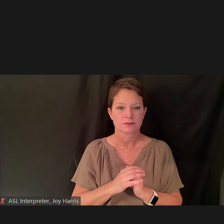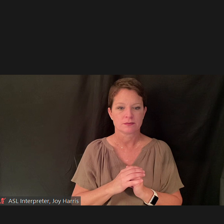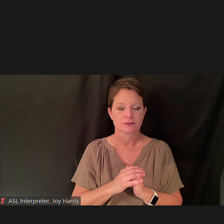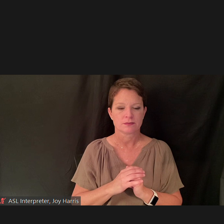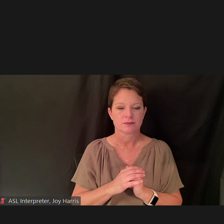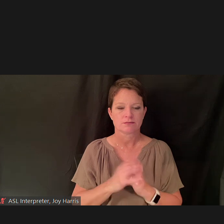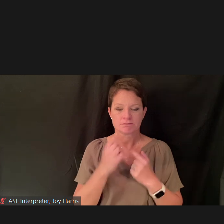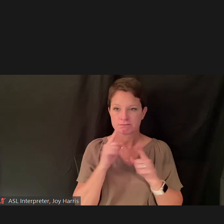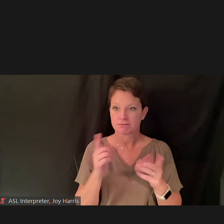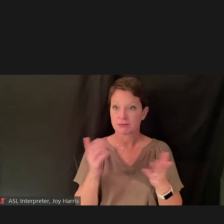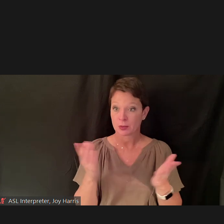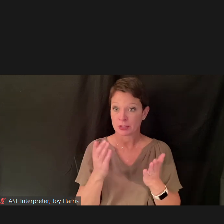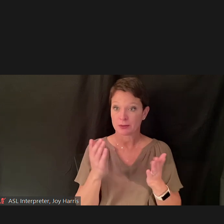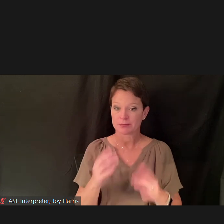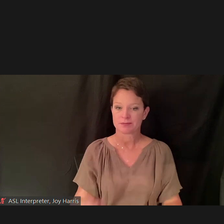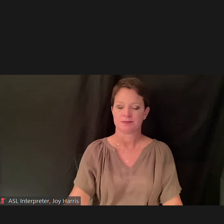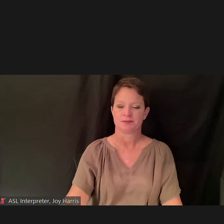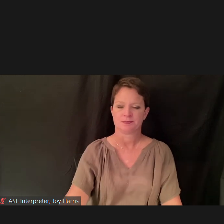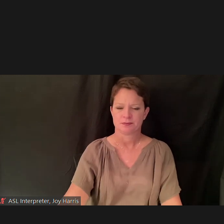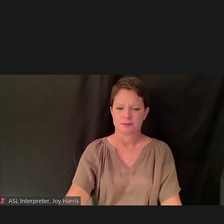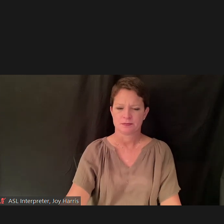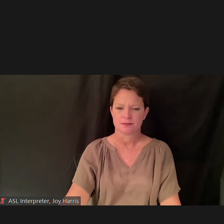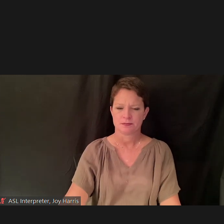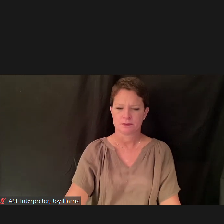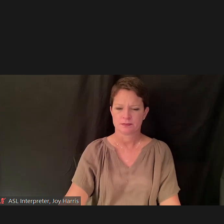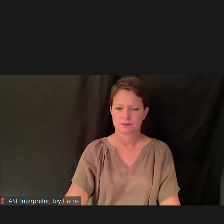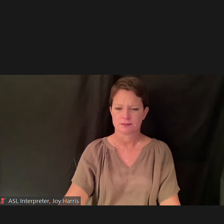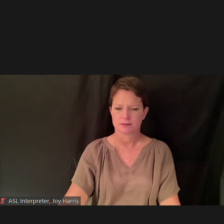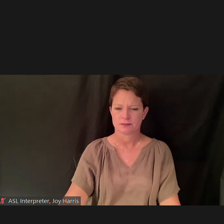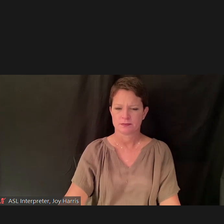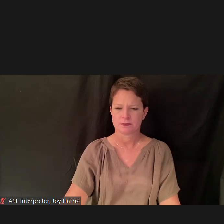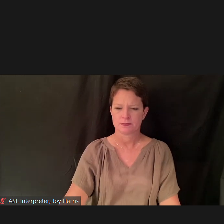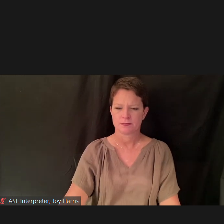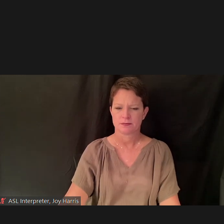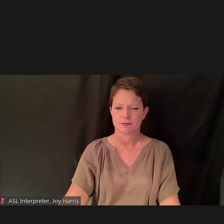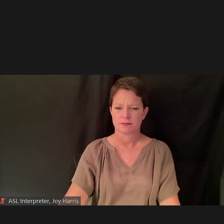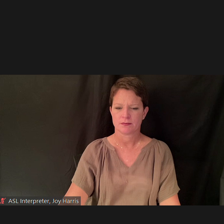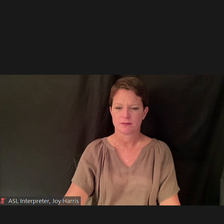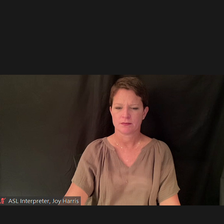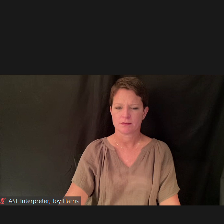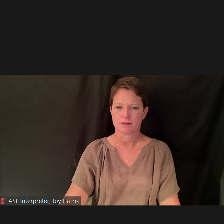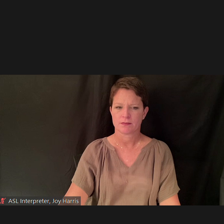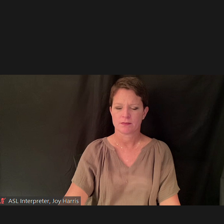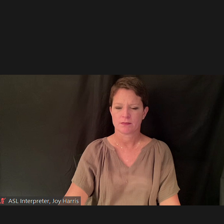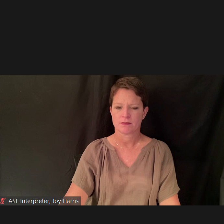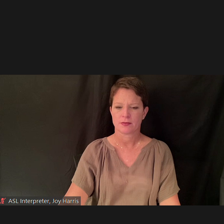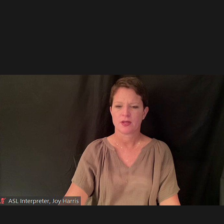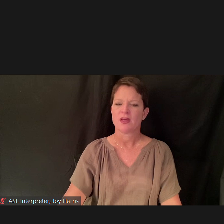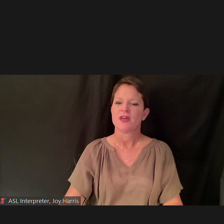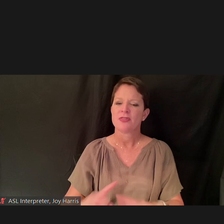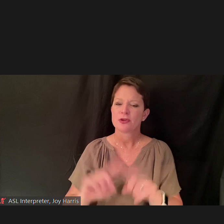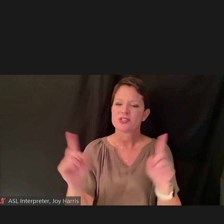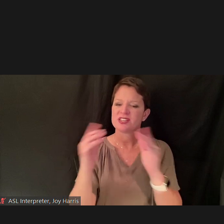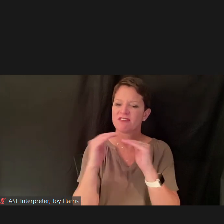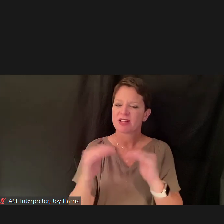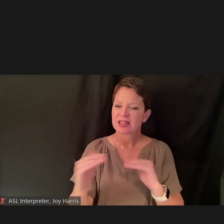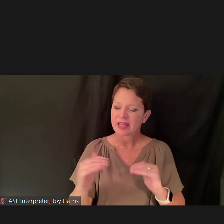Here we go. Ahí está. There are a number of different layers Hay diferentes